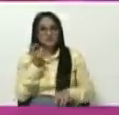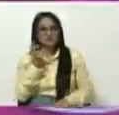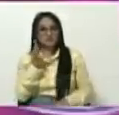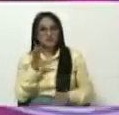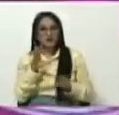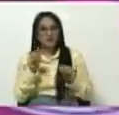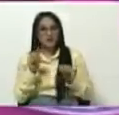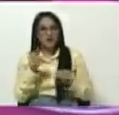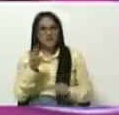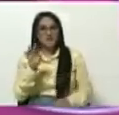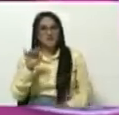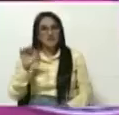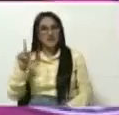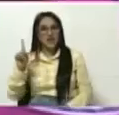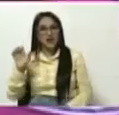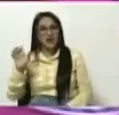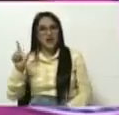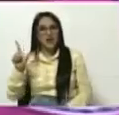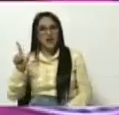tal Fidel,